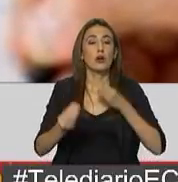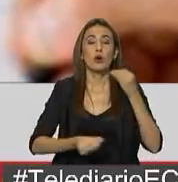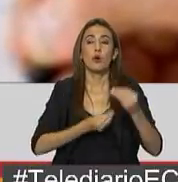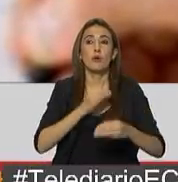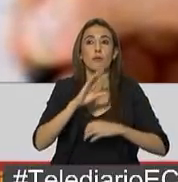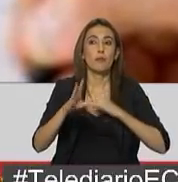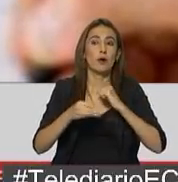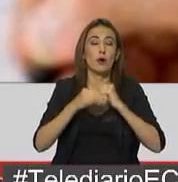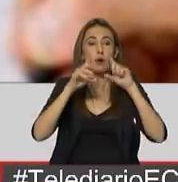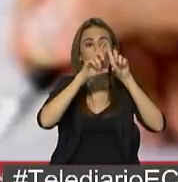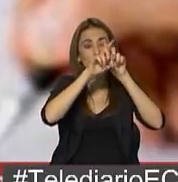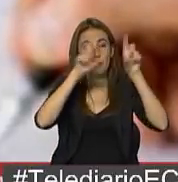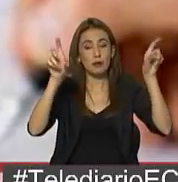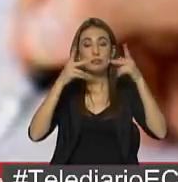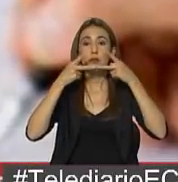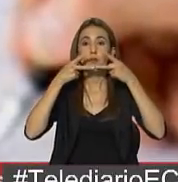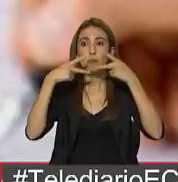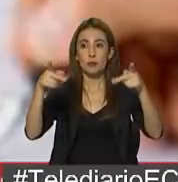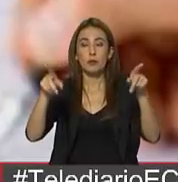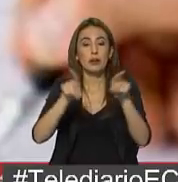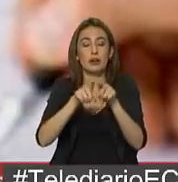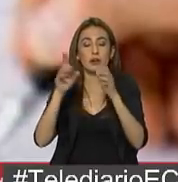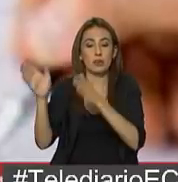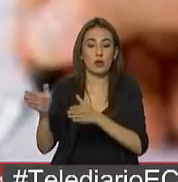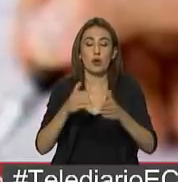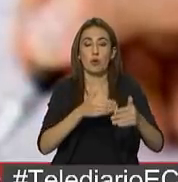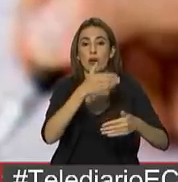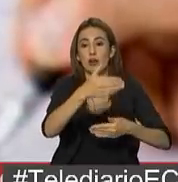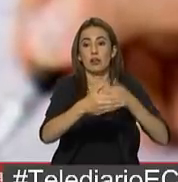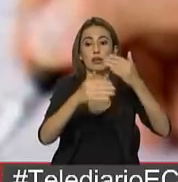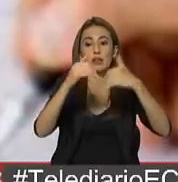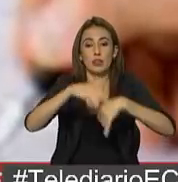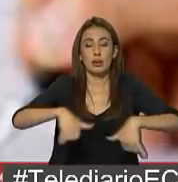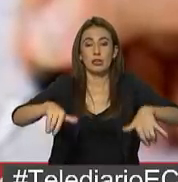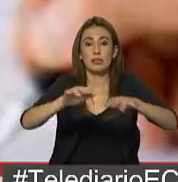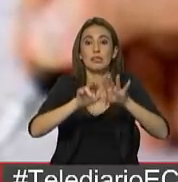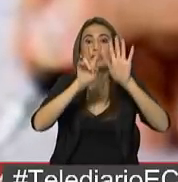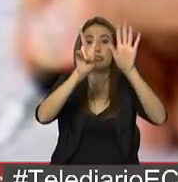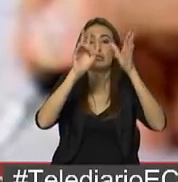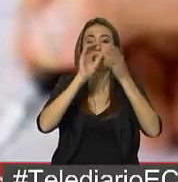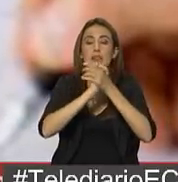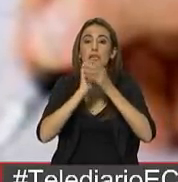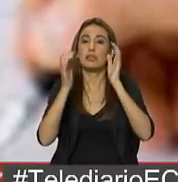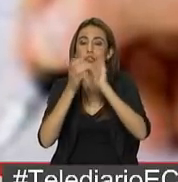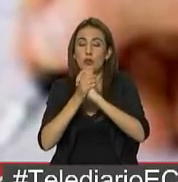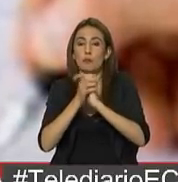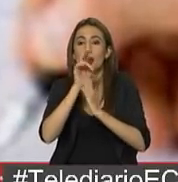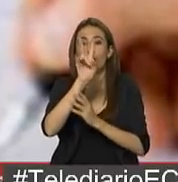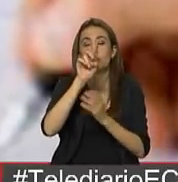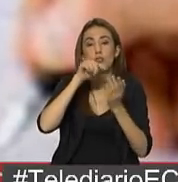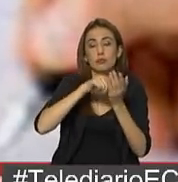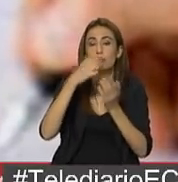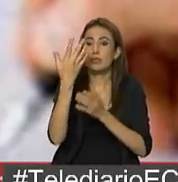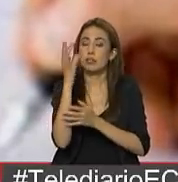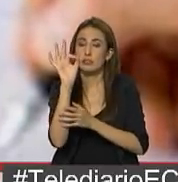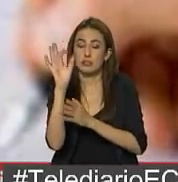la empresa pública metropolitana de movilidad y obras públicas el 7 de noviembre de 2019 por